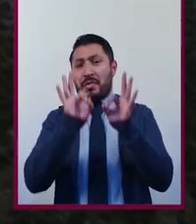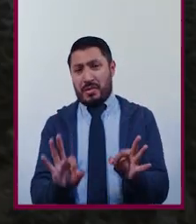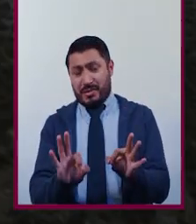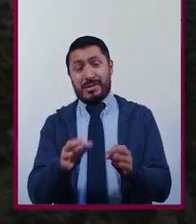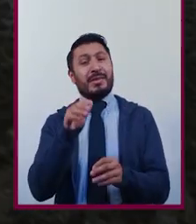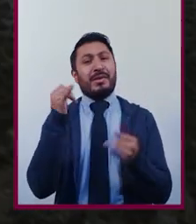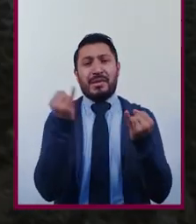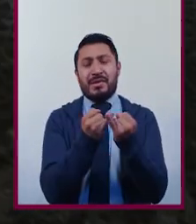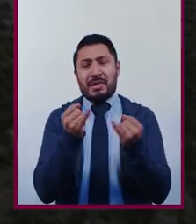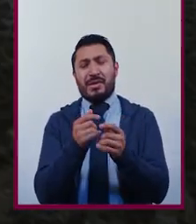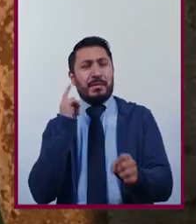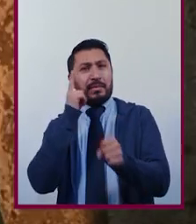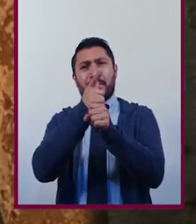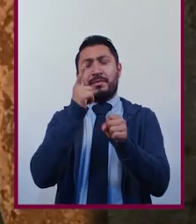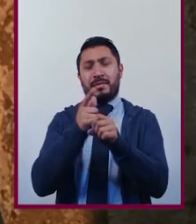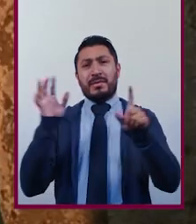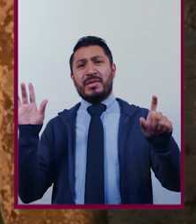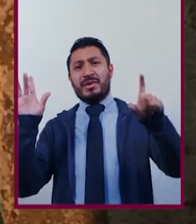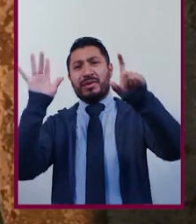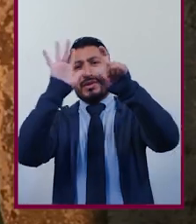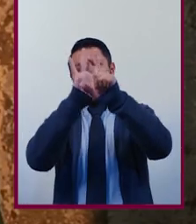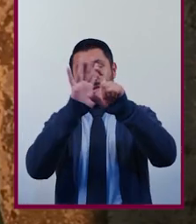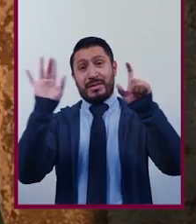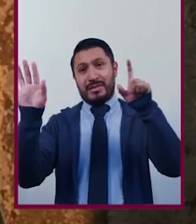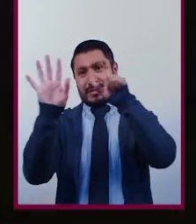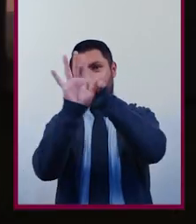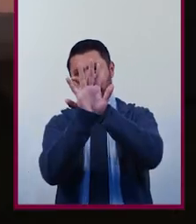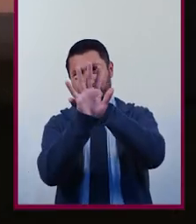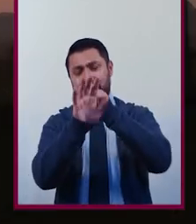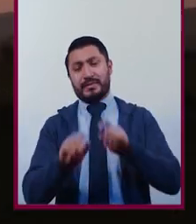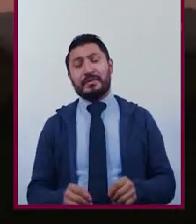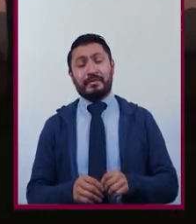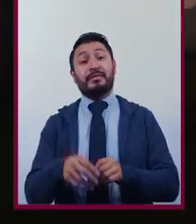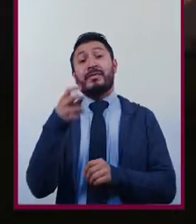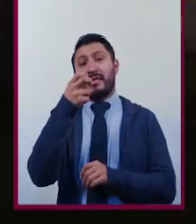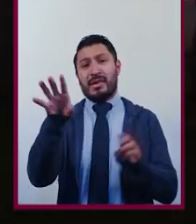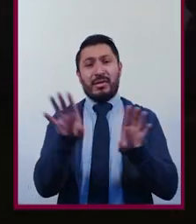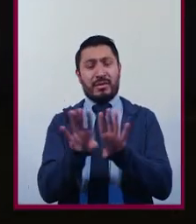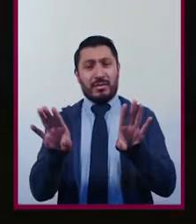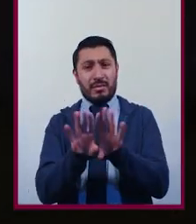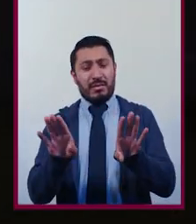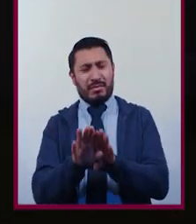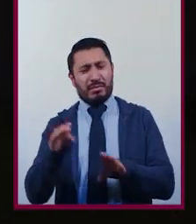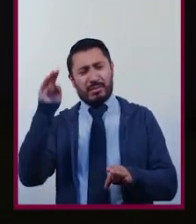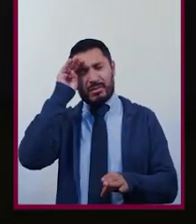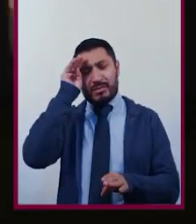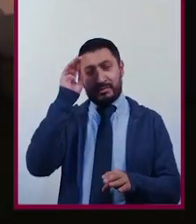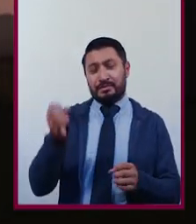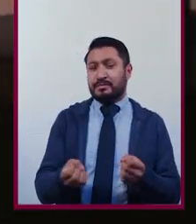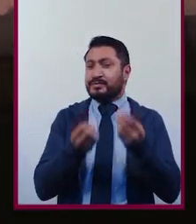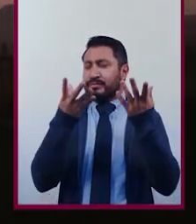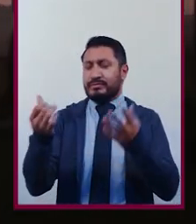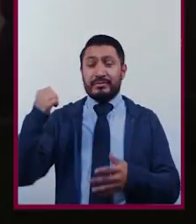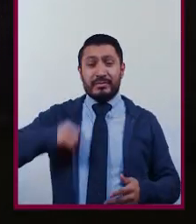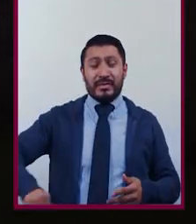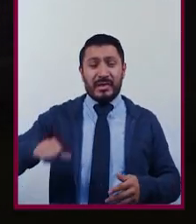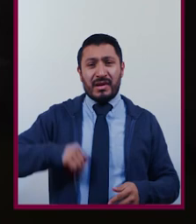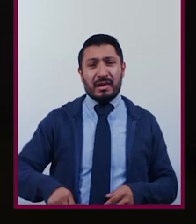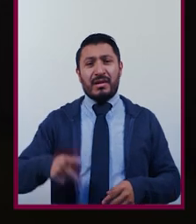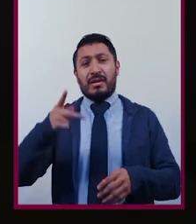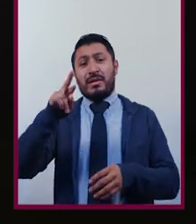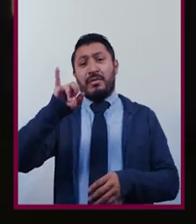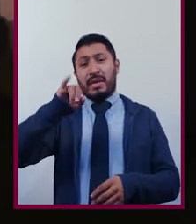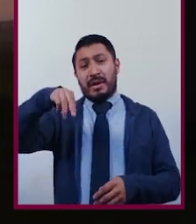así como a la predicción de eclipses solares y lunares, lo que nos deja pensando, ¿qué tan primitivos eran los llamados